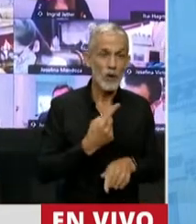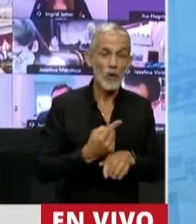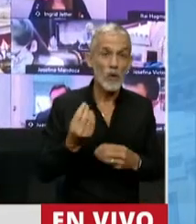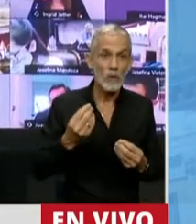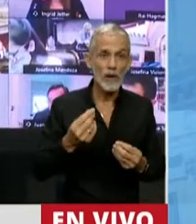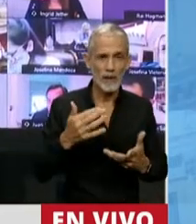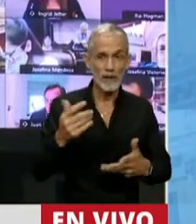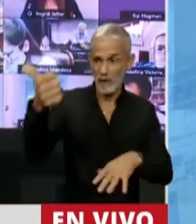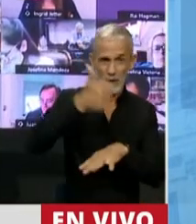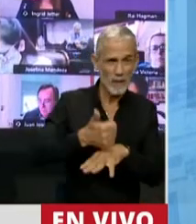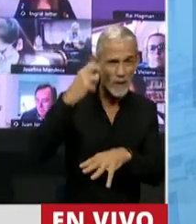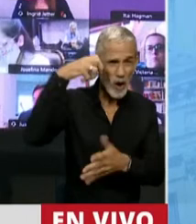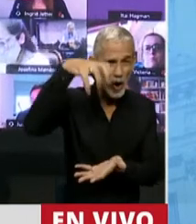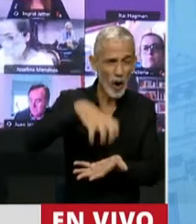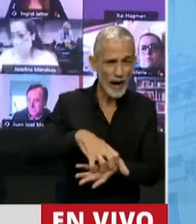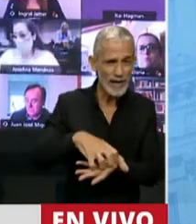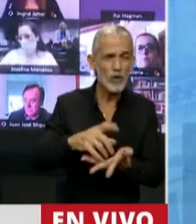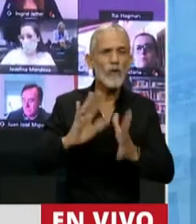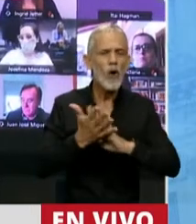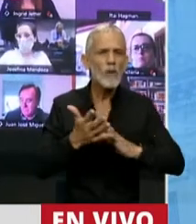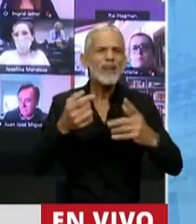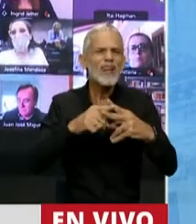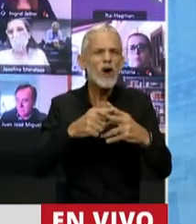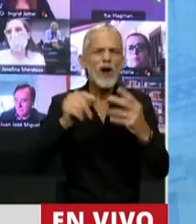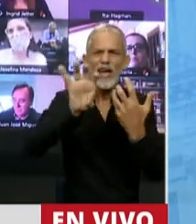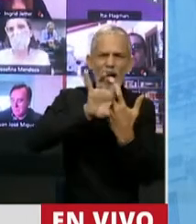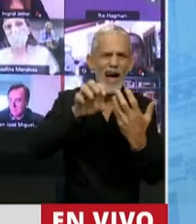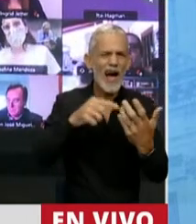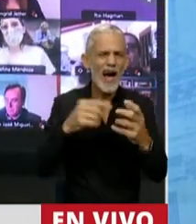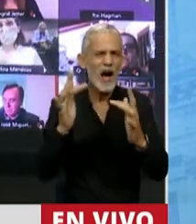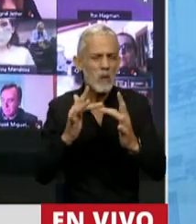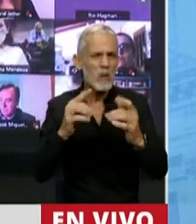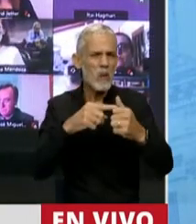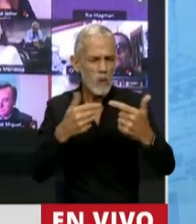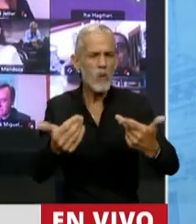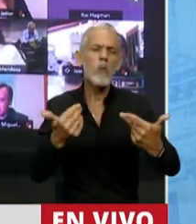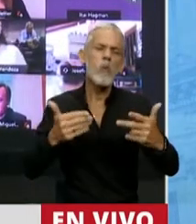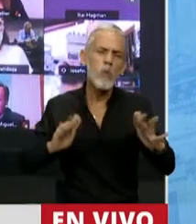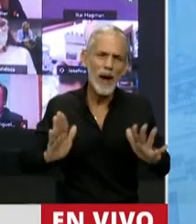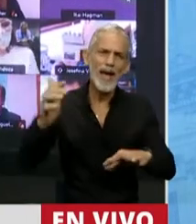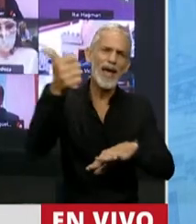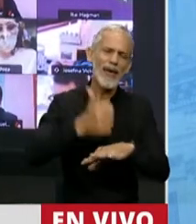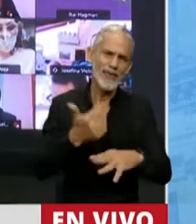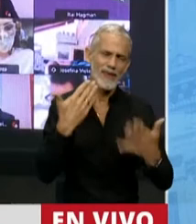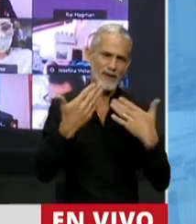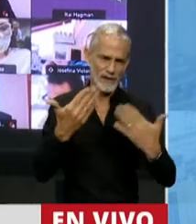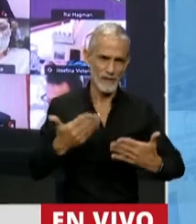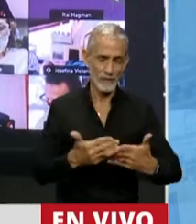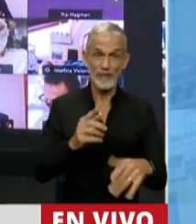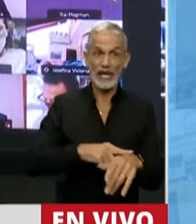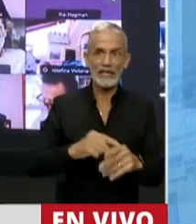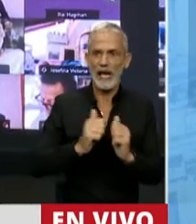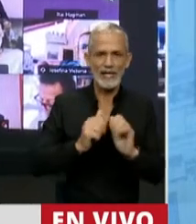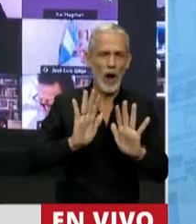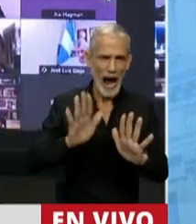siquiera comparecer por ninguno de los métodos tecnológicos que hoy nos permite el tiempo de la historia